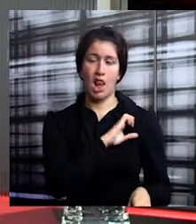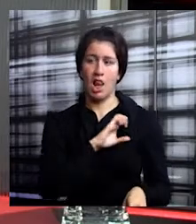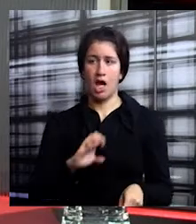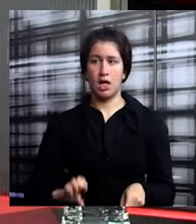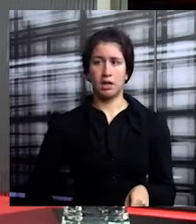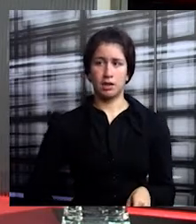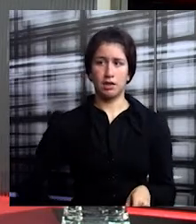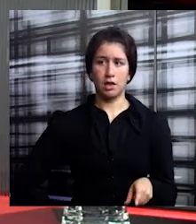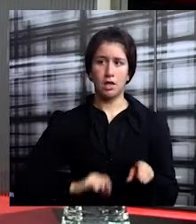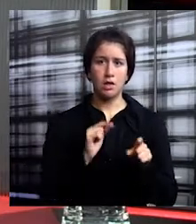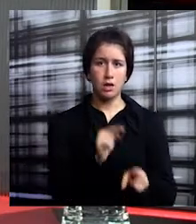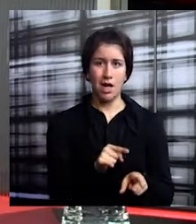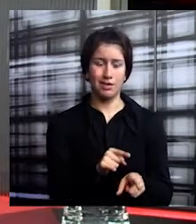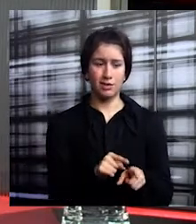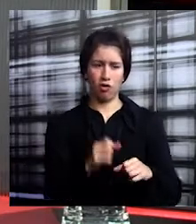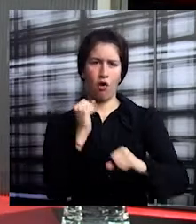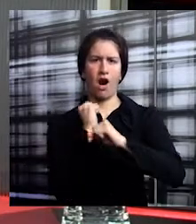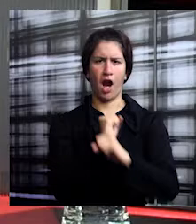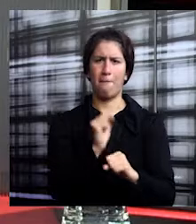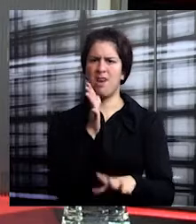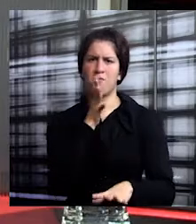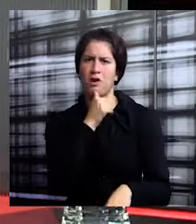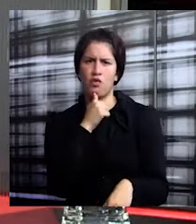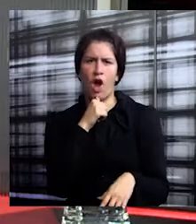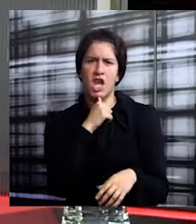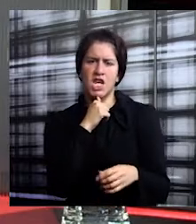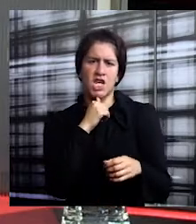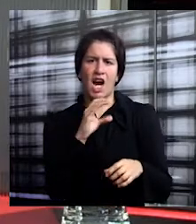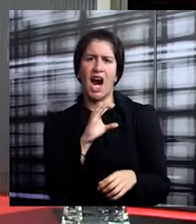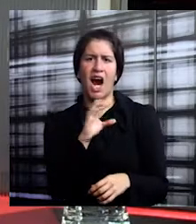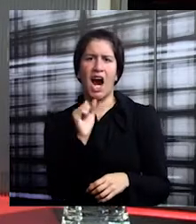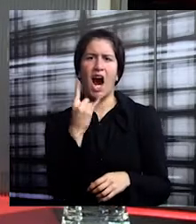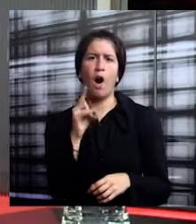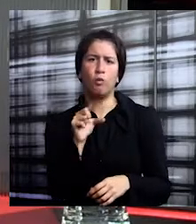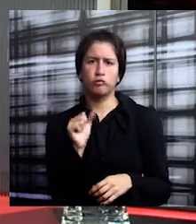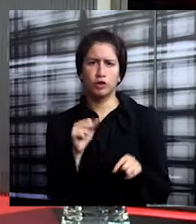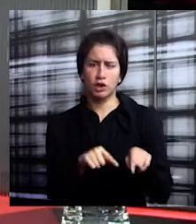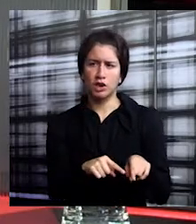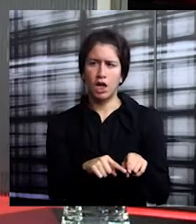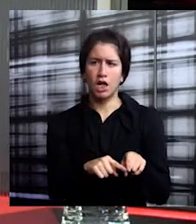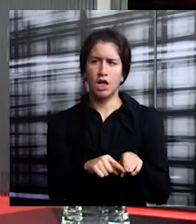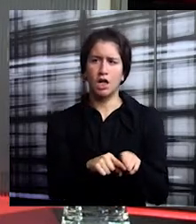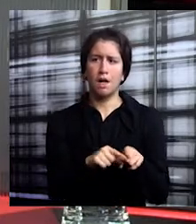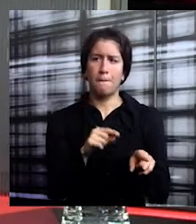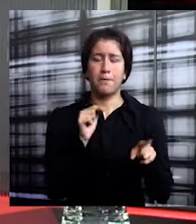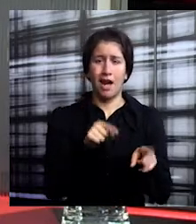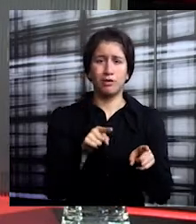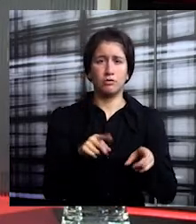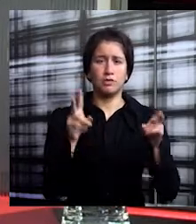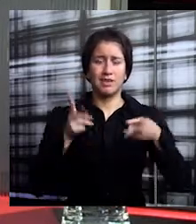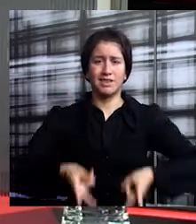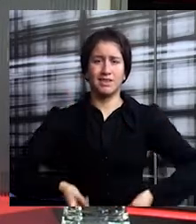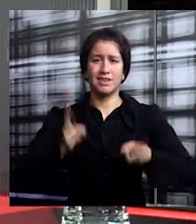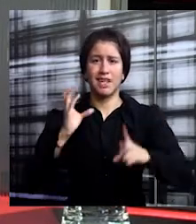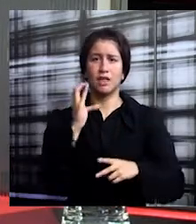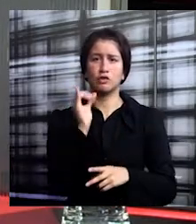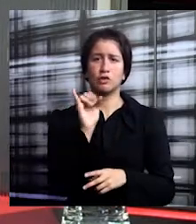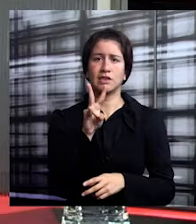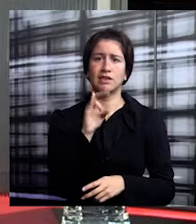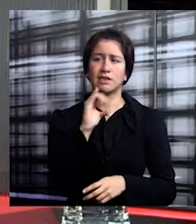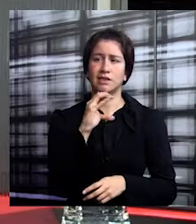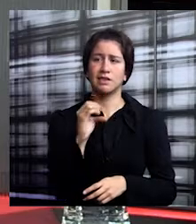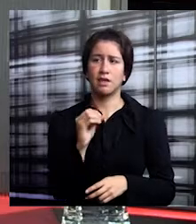sin justa causa, ni siquiera por justa causa de error, eso constituye una grave vulneración de derechos cívicos, y si es generalizado